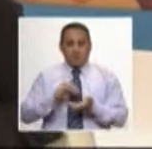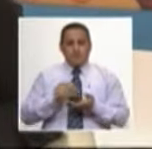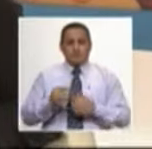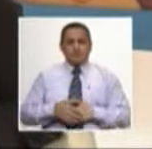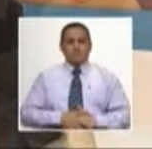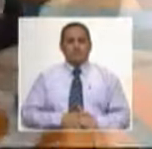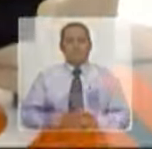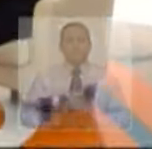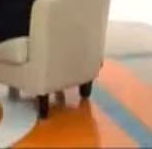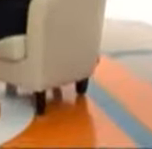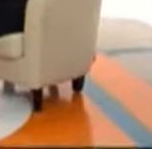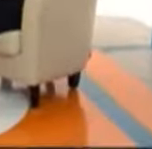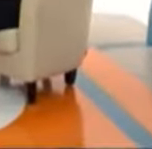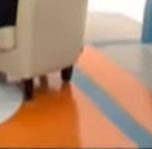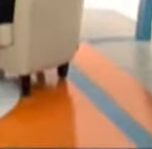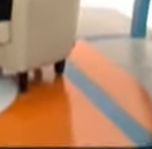Volvemos.